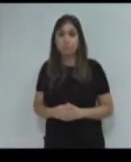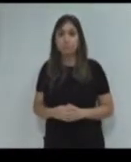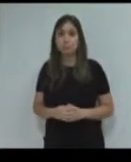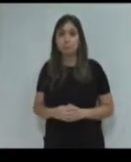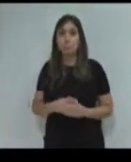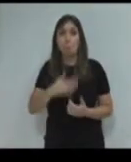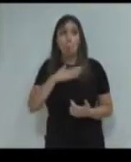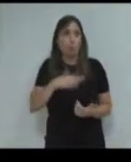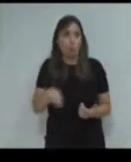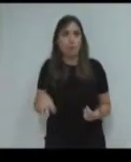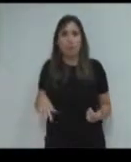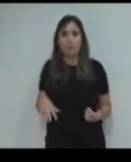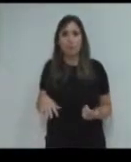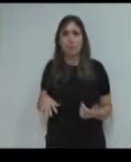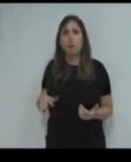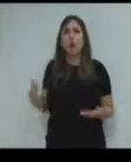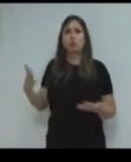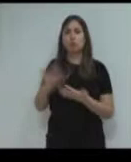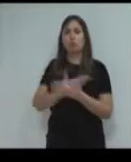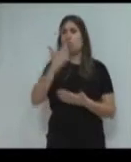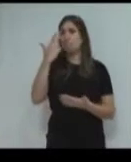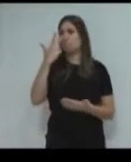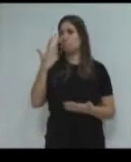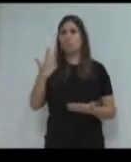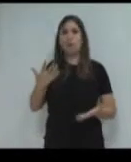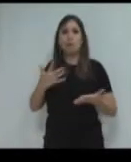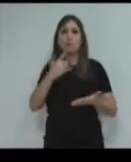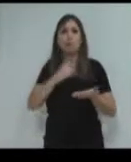A lo mejor es algo, a todos no nos interesa todo.